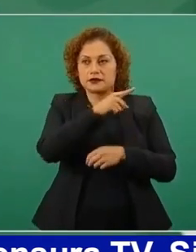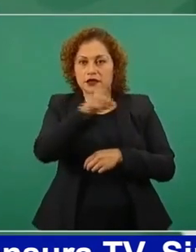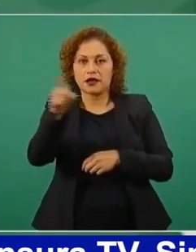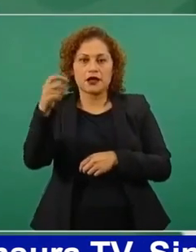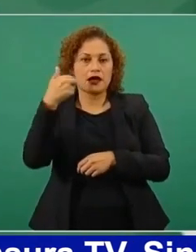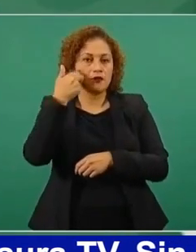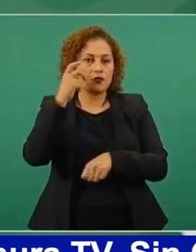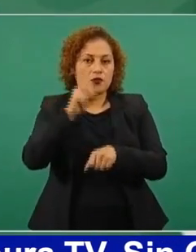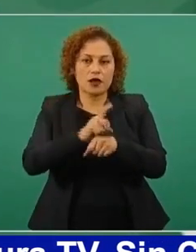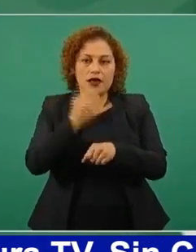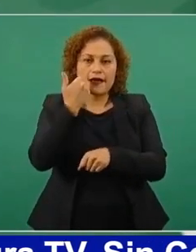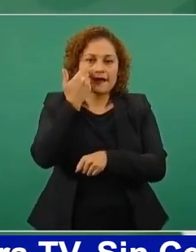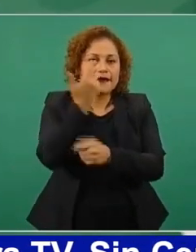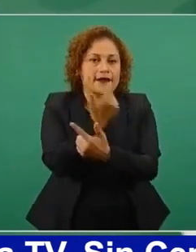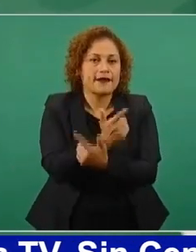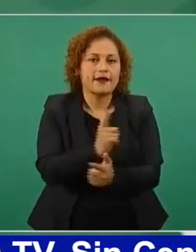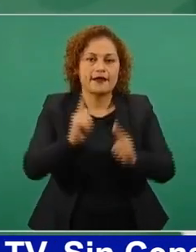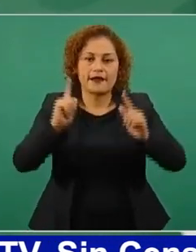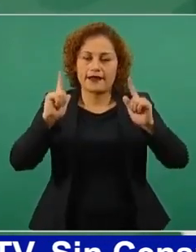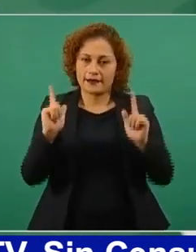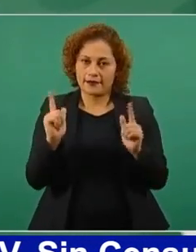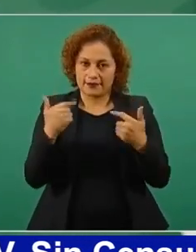porque no quiero que